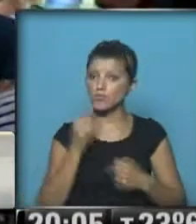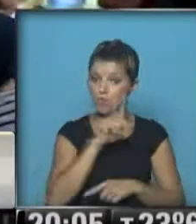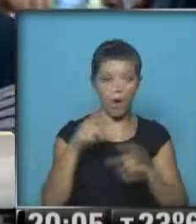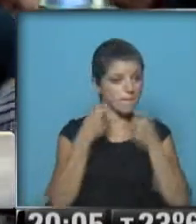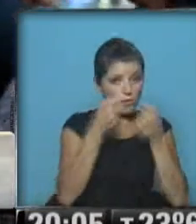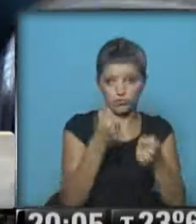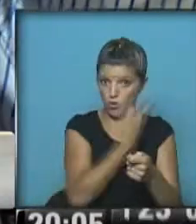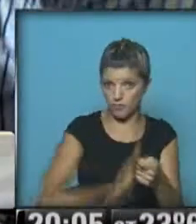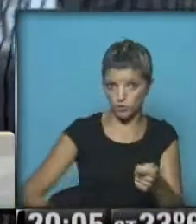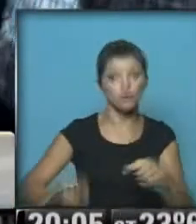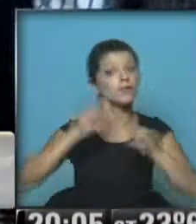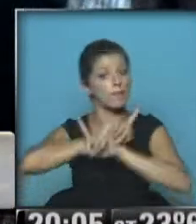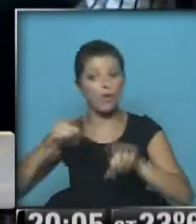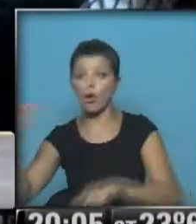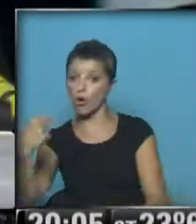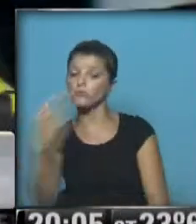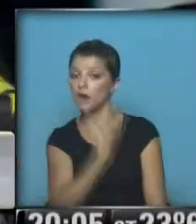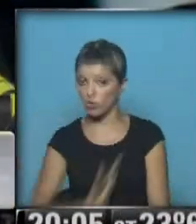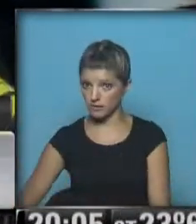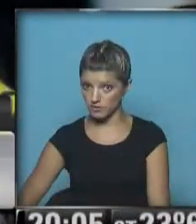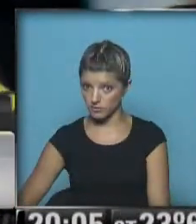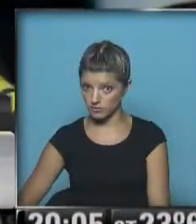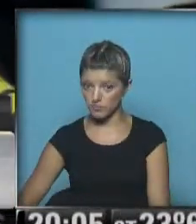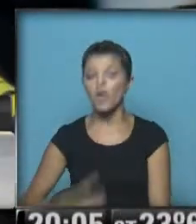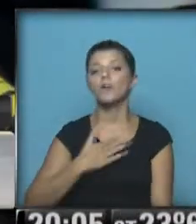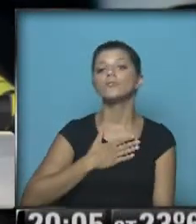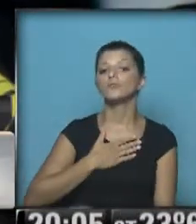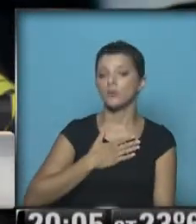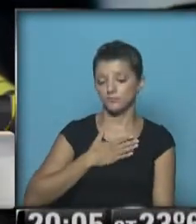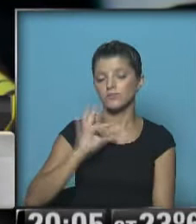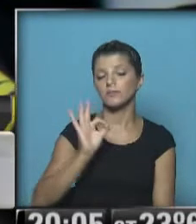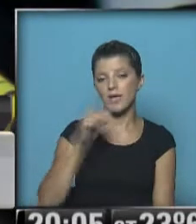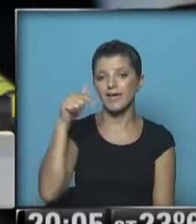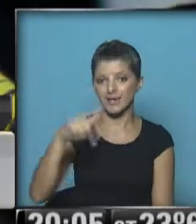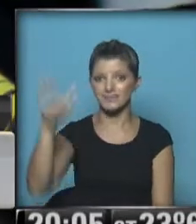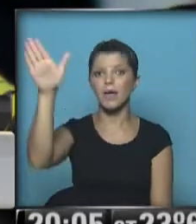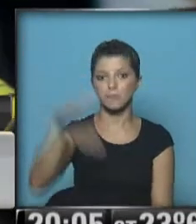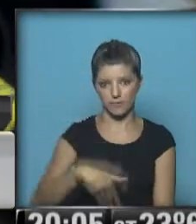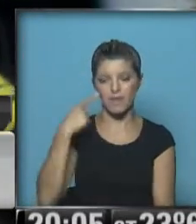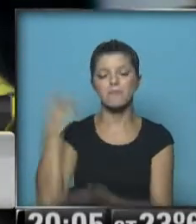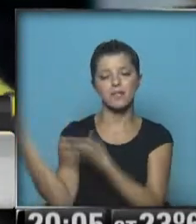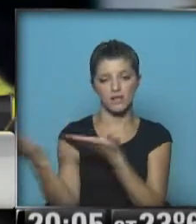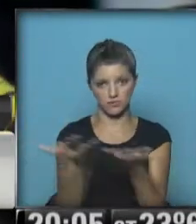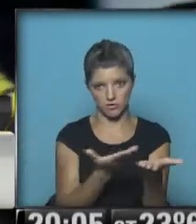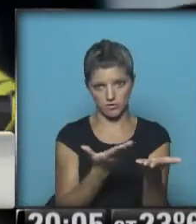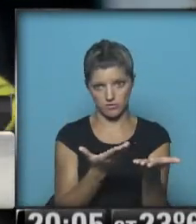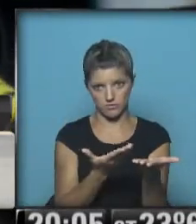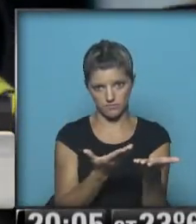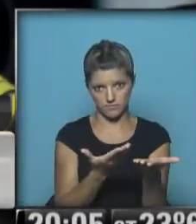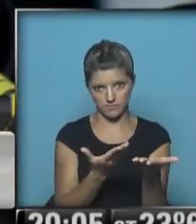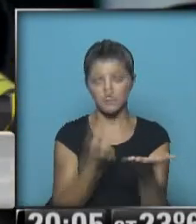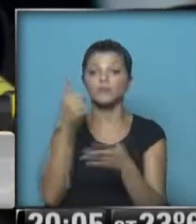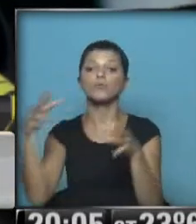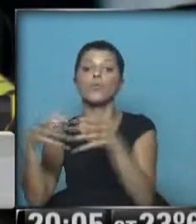soy opositora no se me escapa que esta convocatoria y esta invitación es realizada por